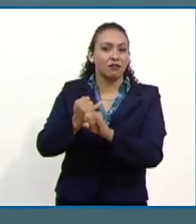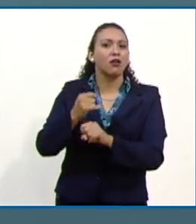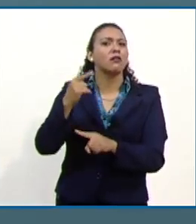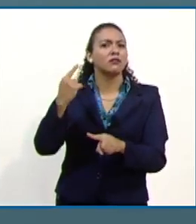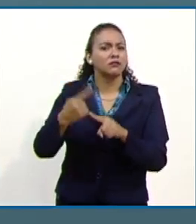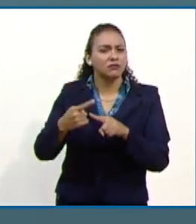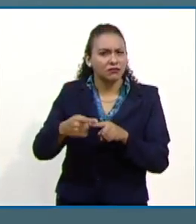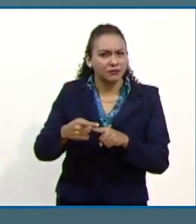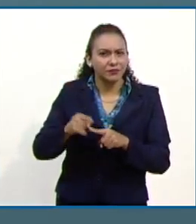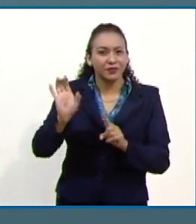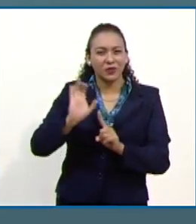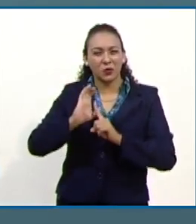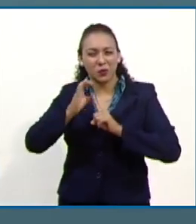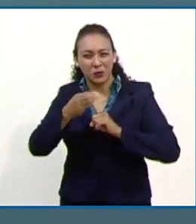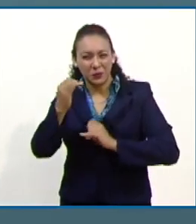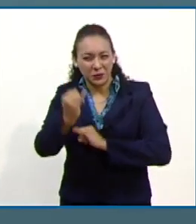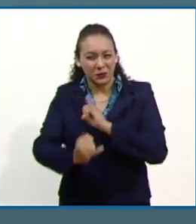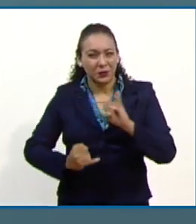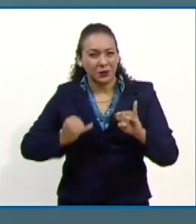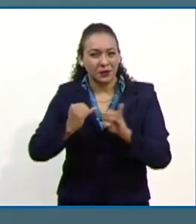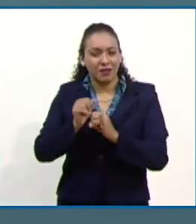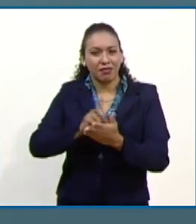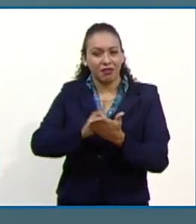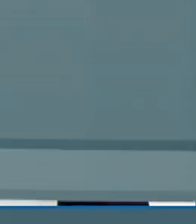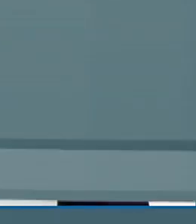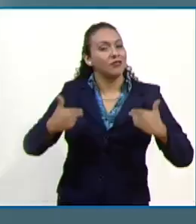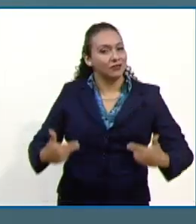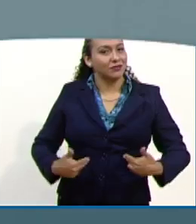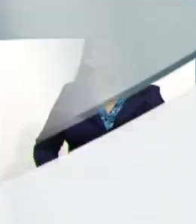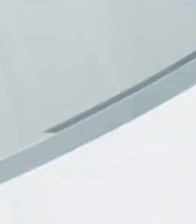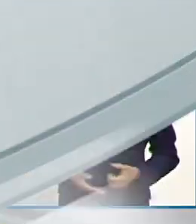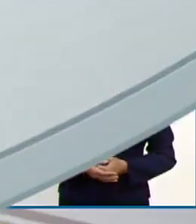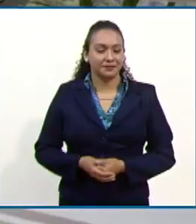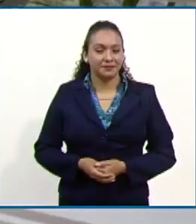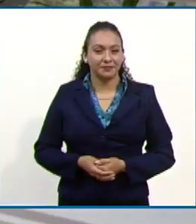la Comisión Interamericana de Derechos Humanos.